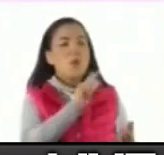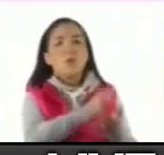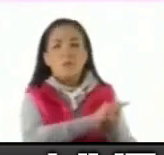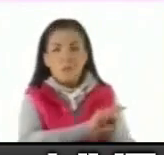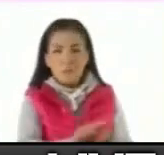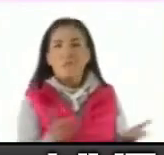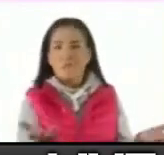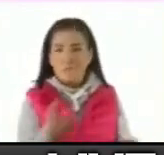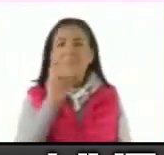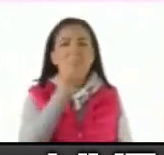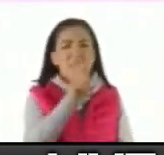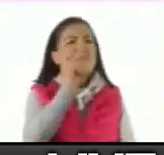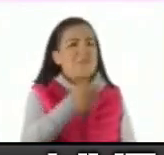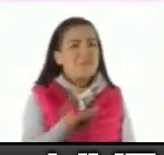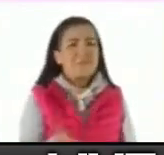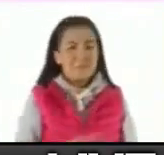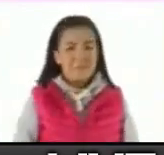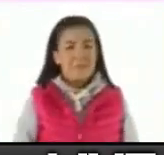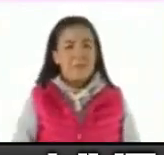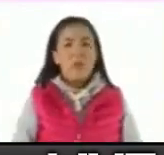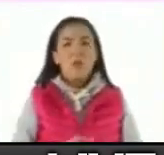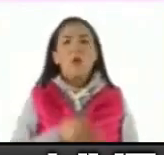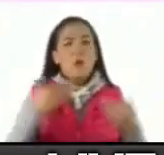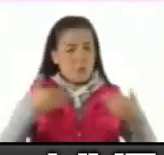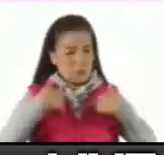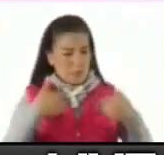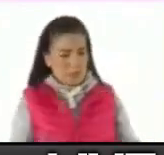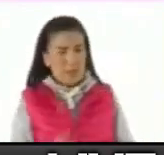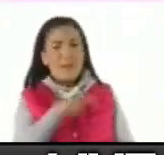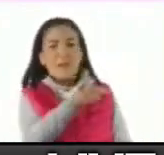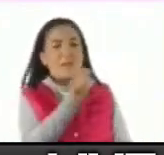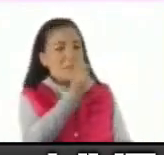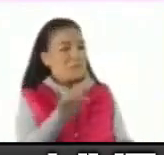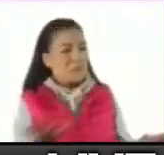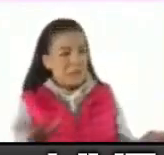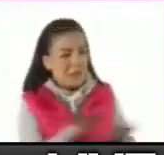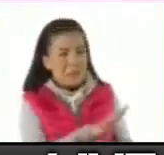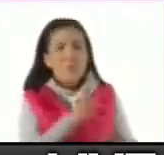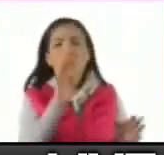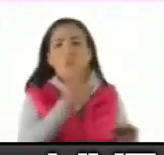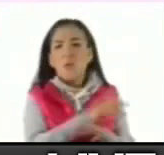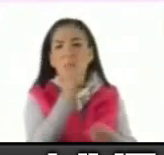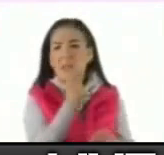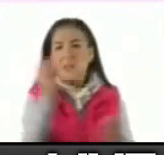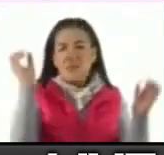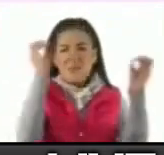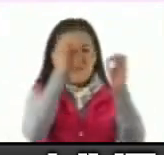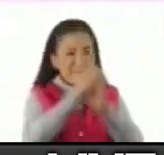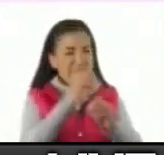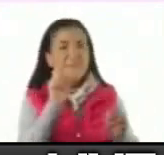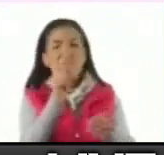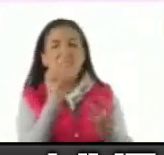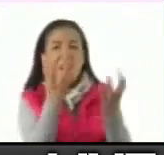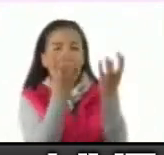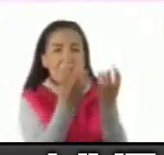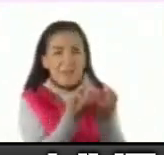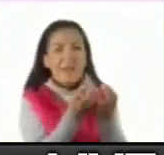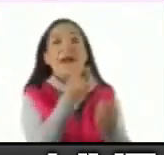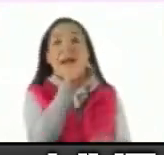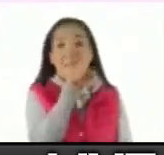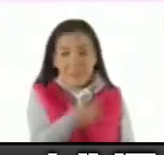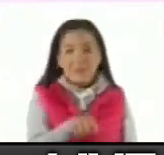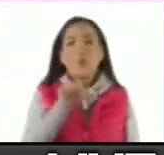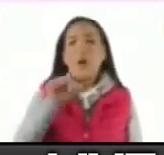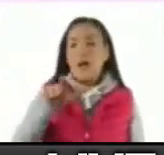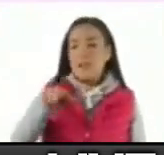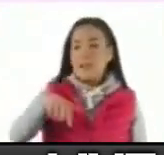parece? Esa necesidad de comprender los cambios que sufren las cosas es uno de los principios de la alquimia. La alquimia es una